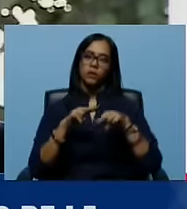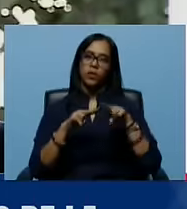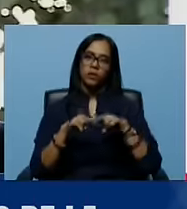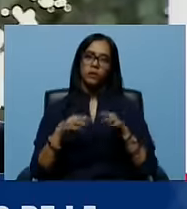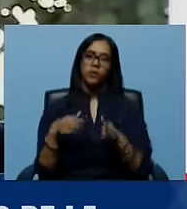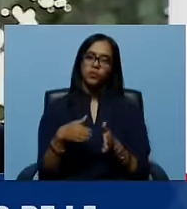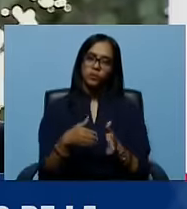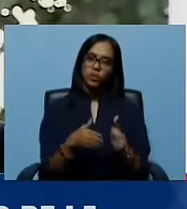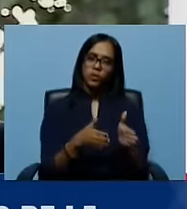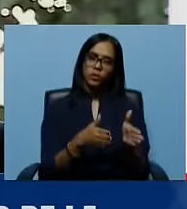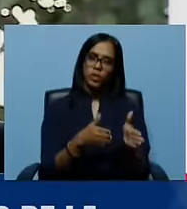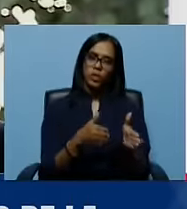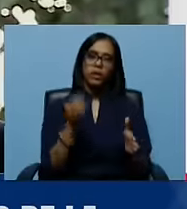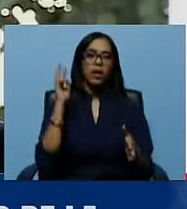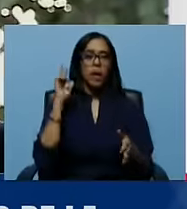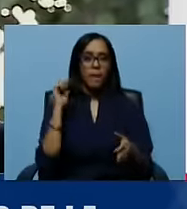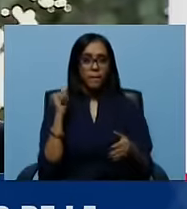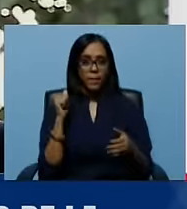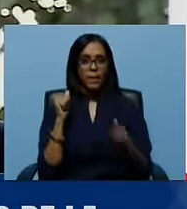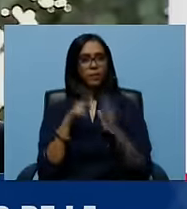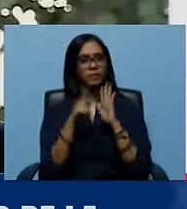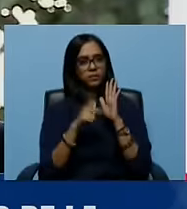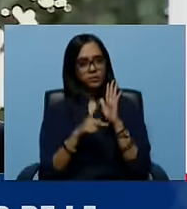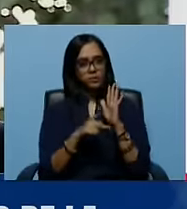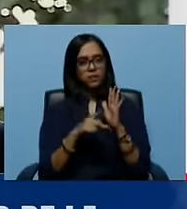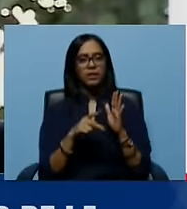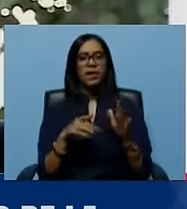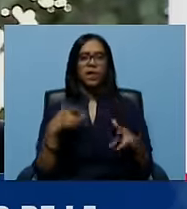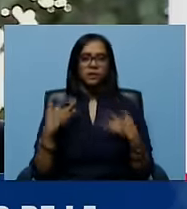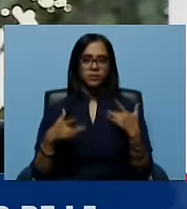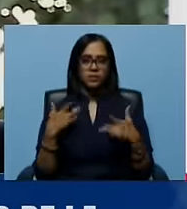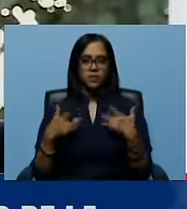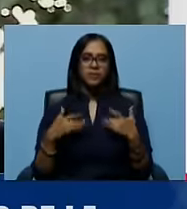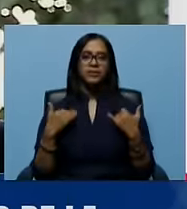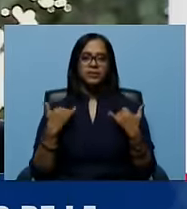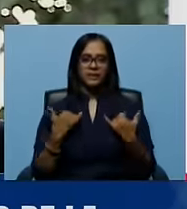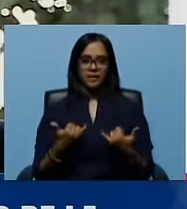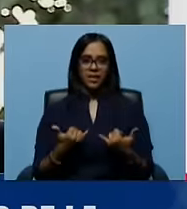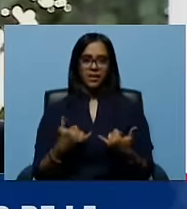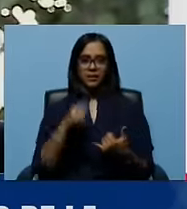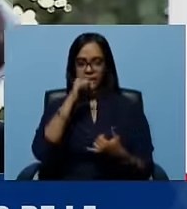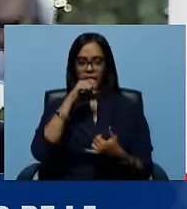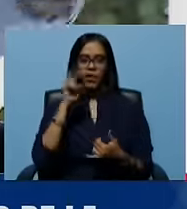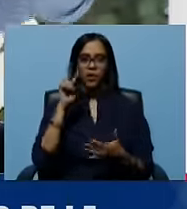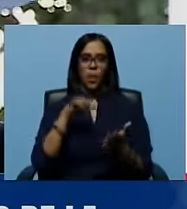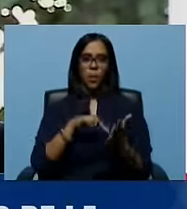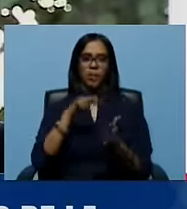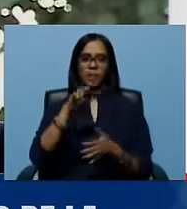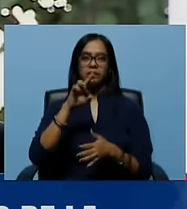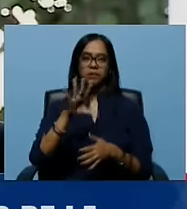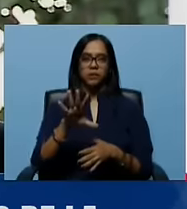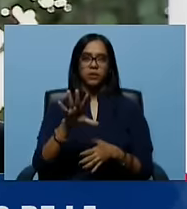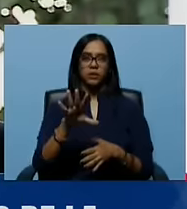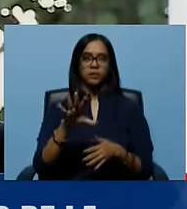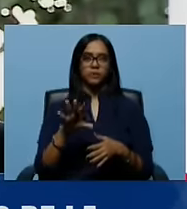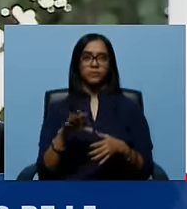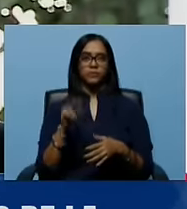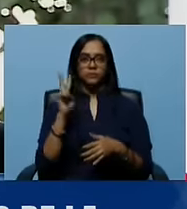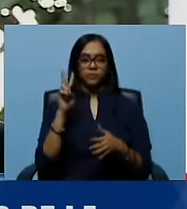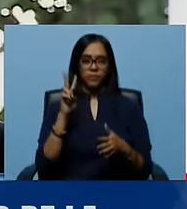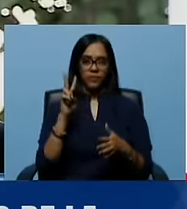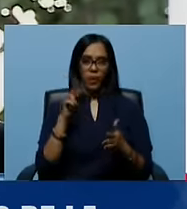ruta para la agenda concreta de acción ya del año 2025,